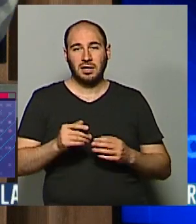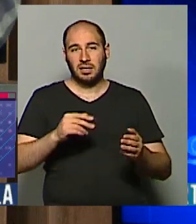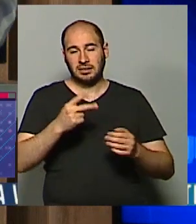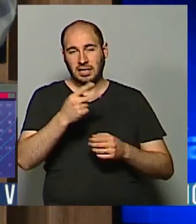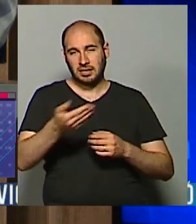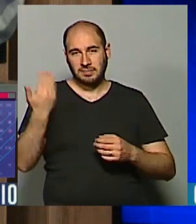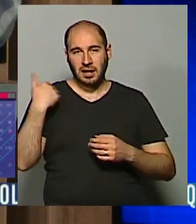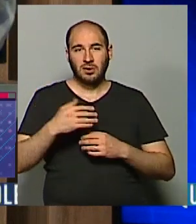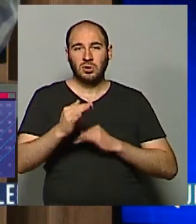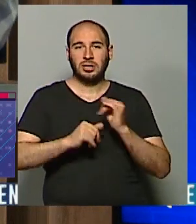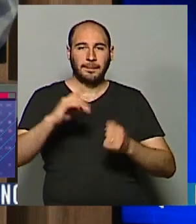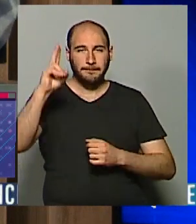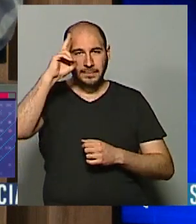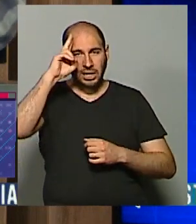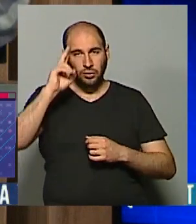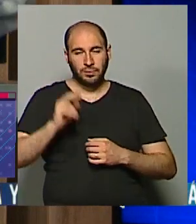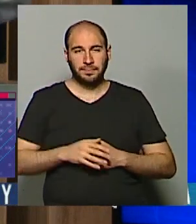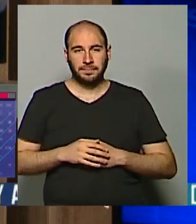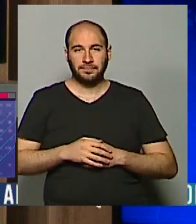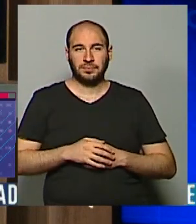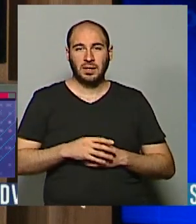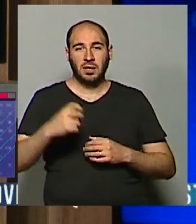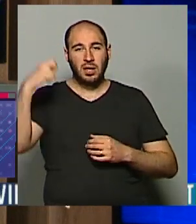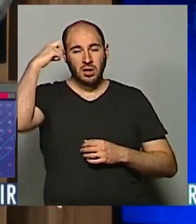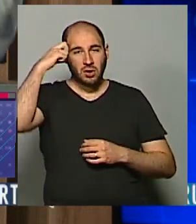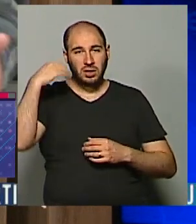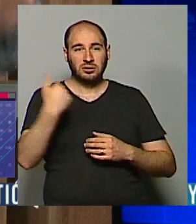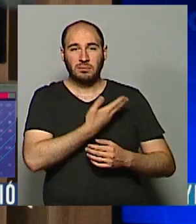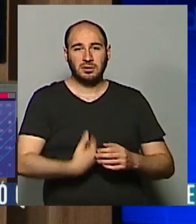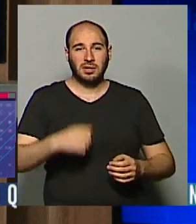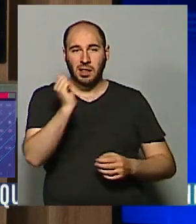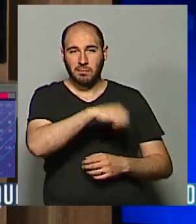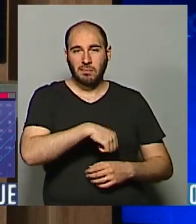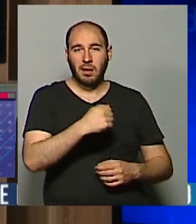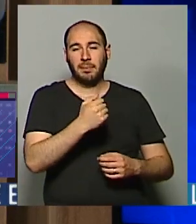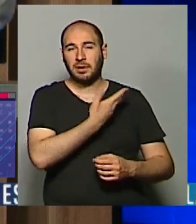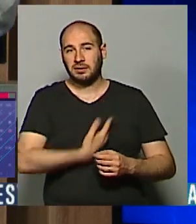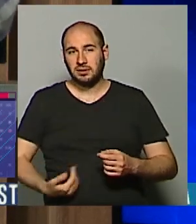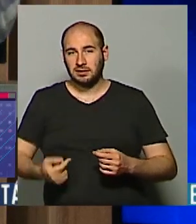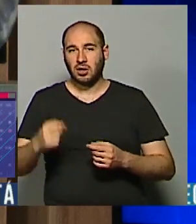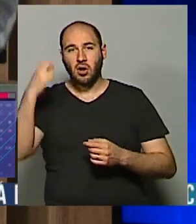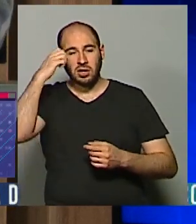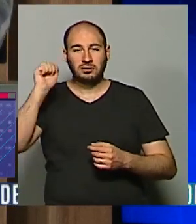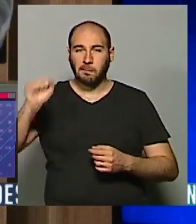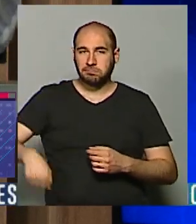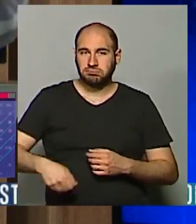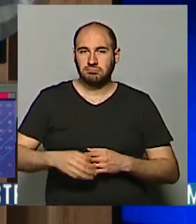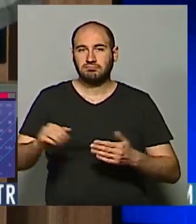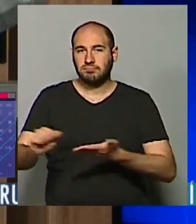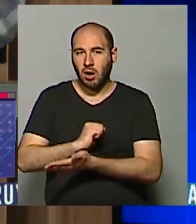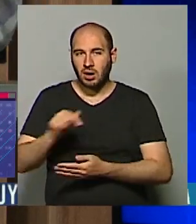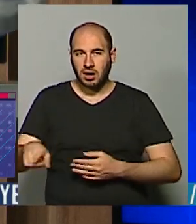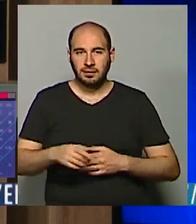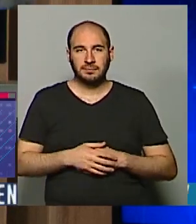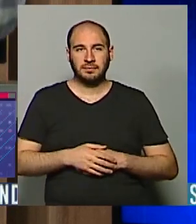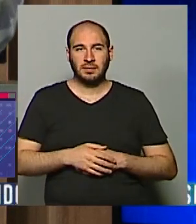semanas hablábamos de Perú, que el Congreso no reconocía al presidente, que el presidente disolvió el Congreso. O